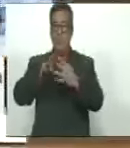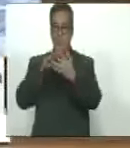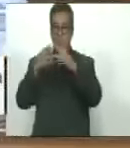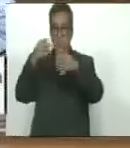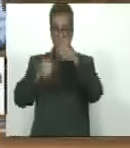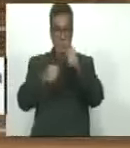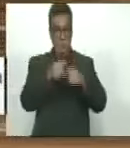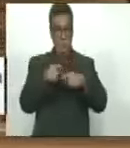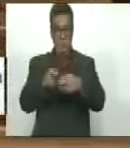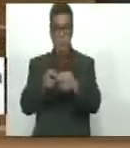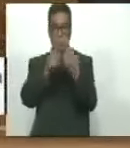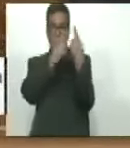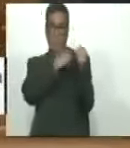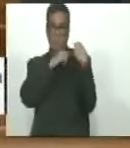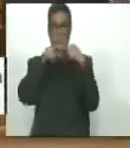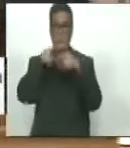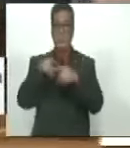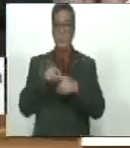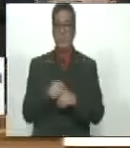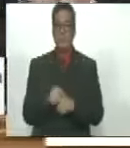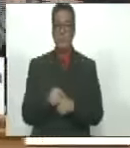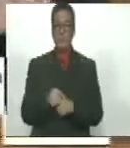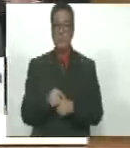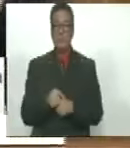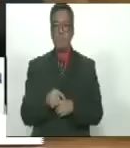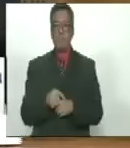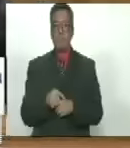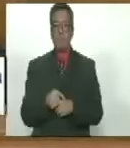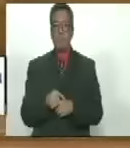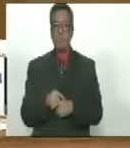popular, representantes,